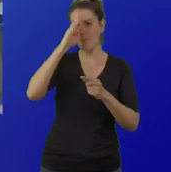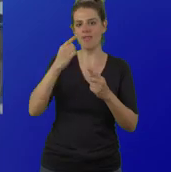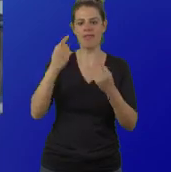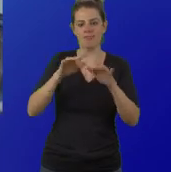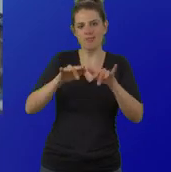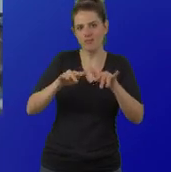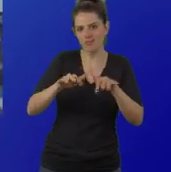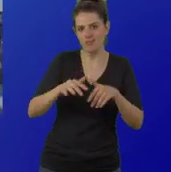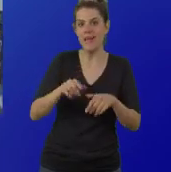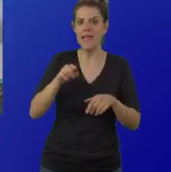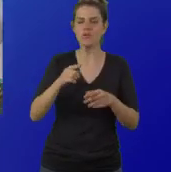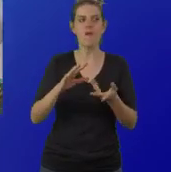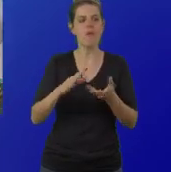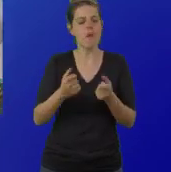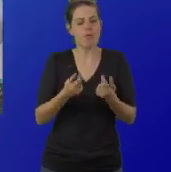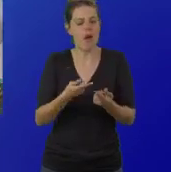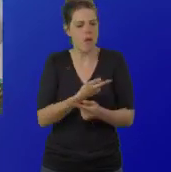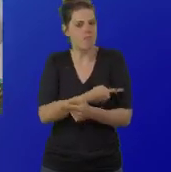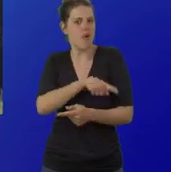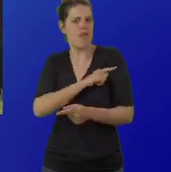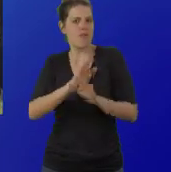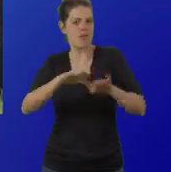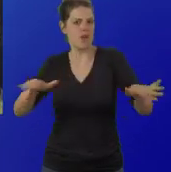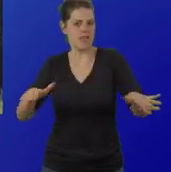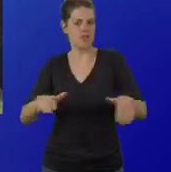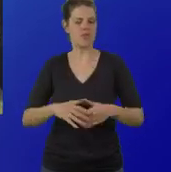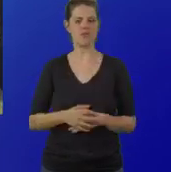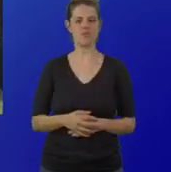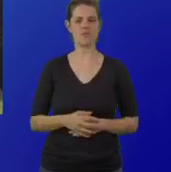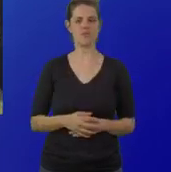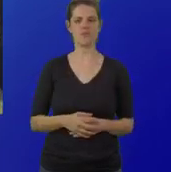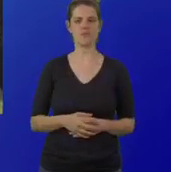digital, es ese, el empoderamiento de los niños.